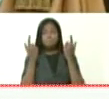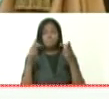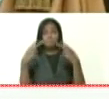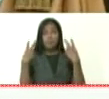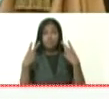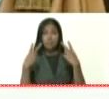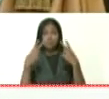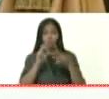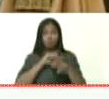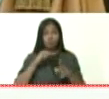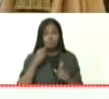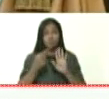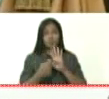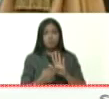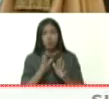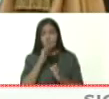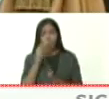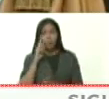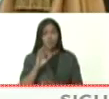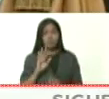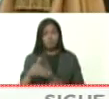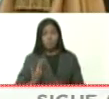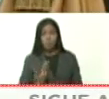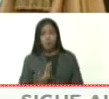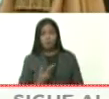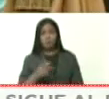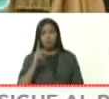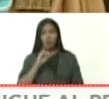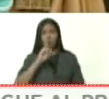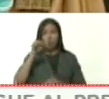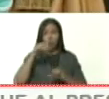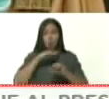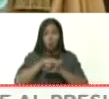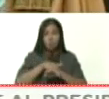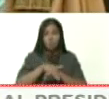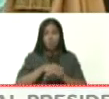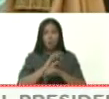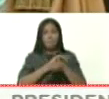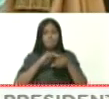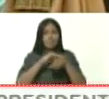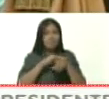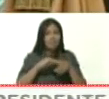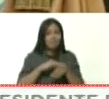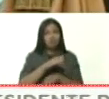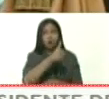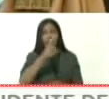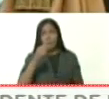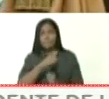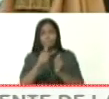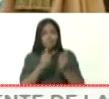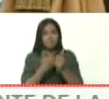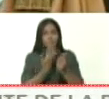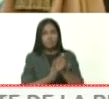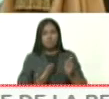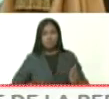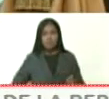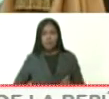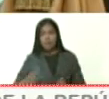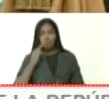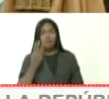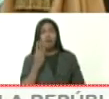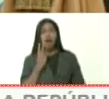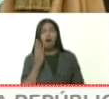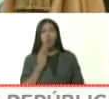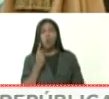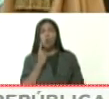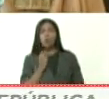hagamos visible lo invisible, señor Jorge Rodríguez, señores ministros, ministras, vicepresidentes,